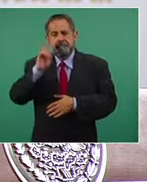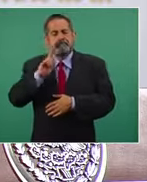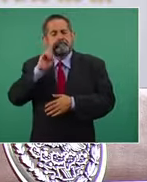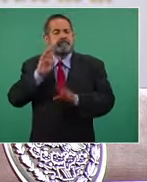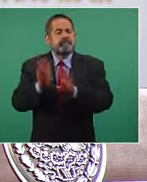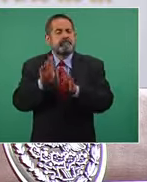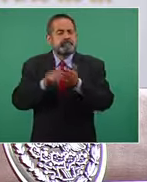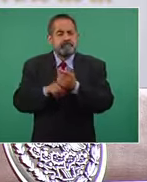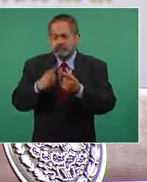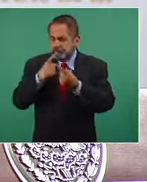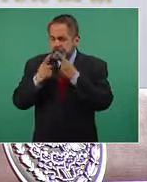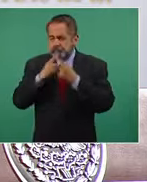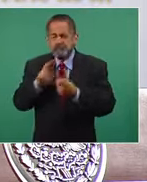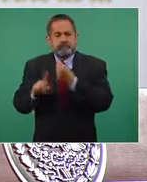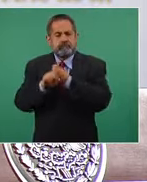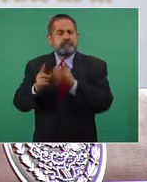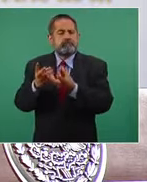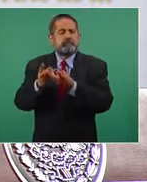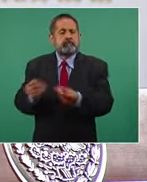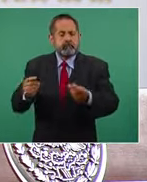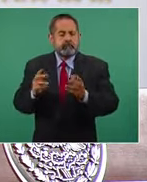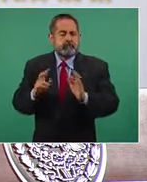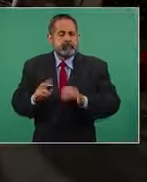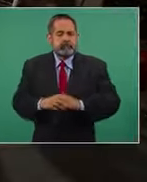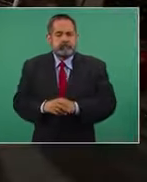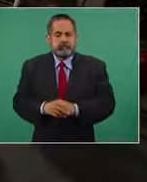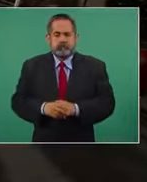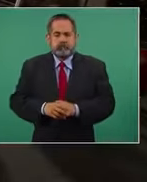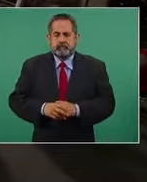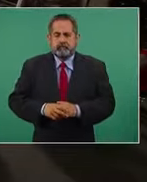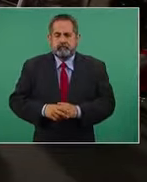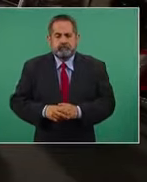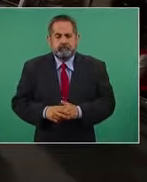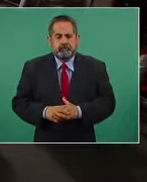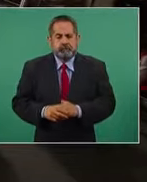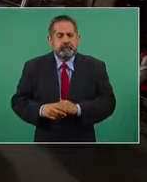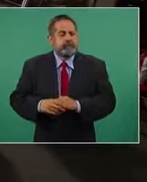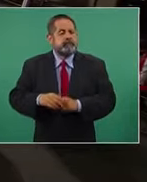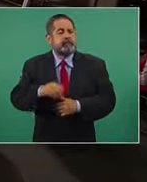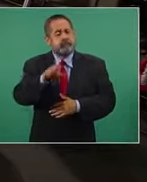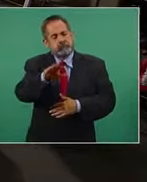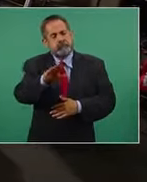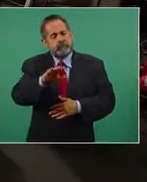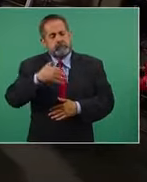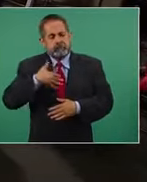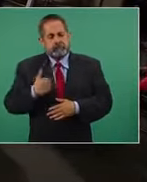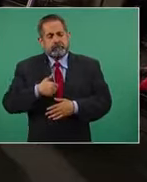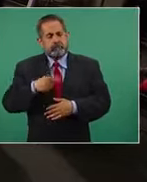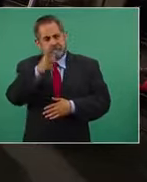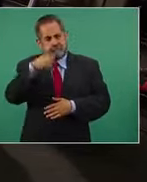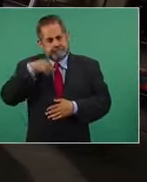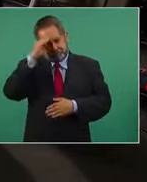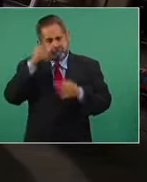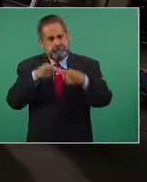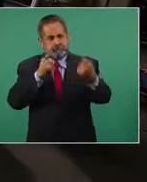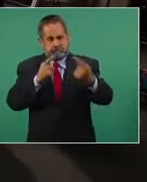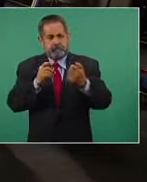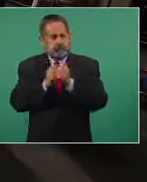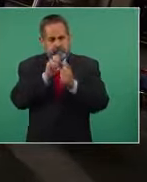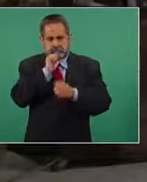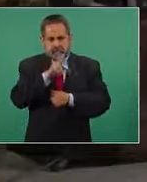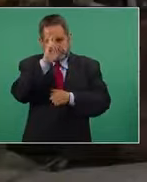de resolver el problema. Sí, sí, presidente. Yo entiendo que tenemos esa discrepancia y respeto también